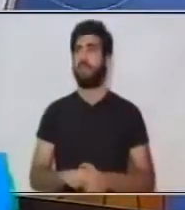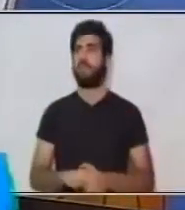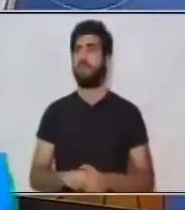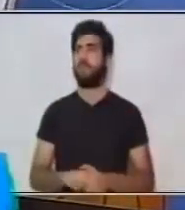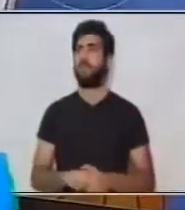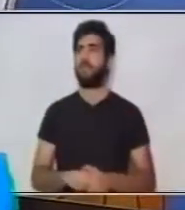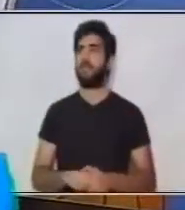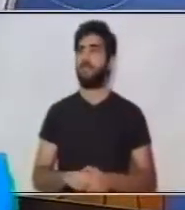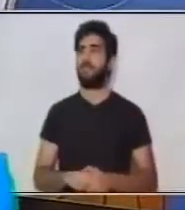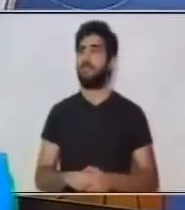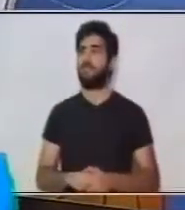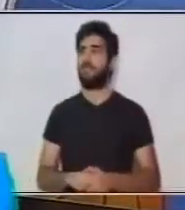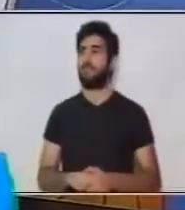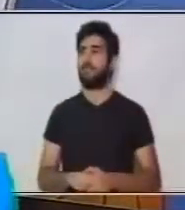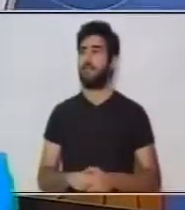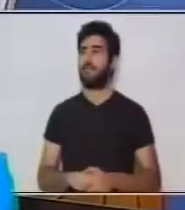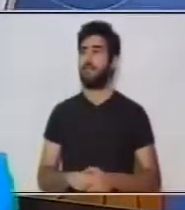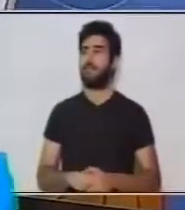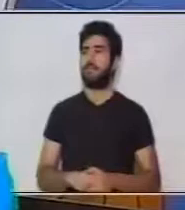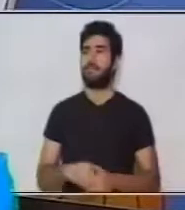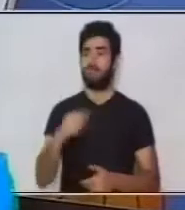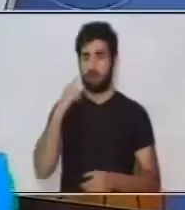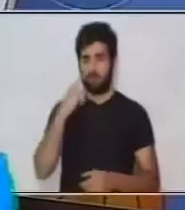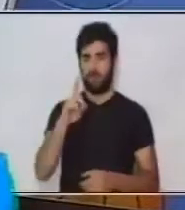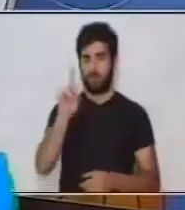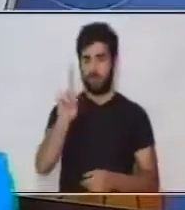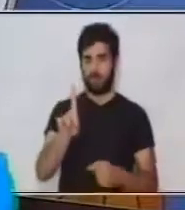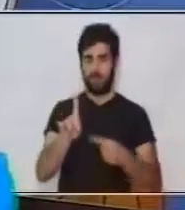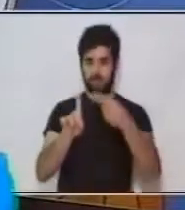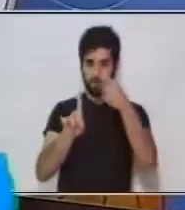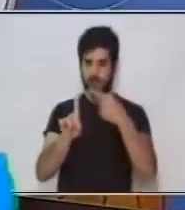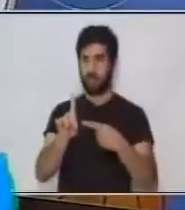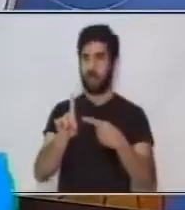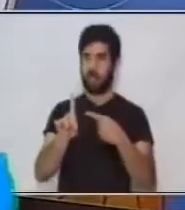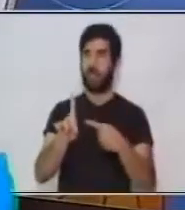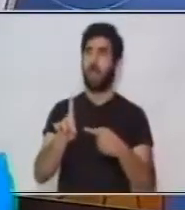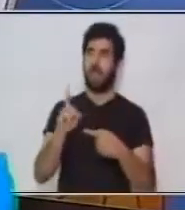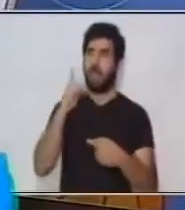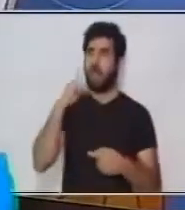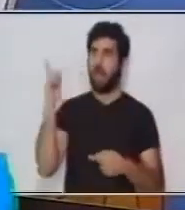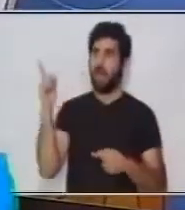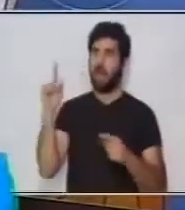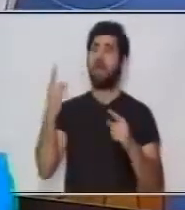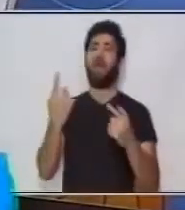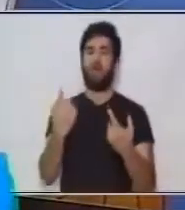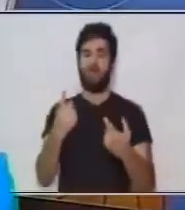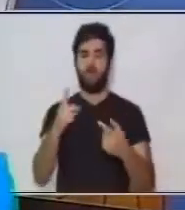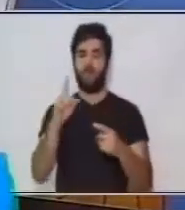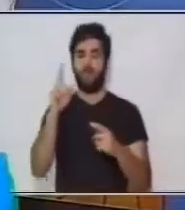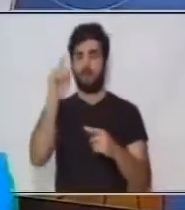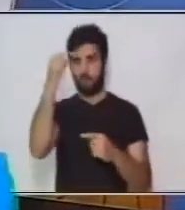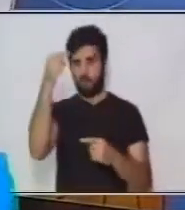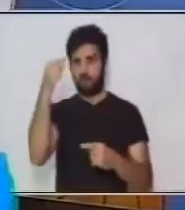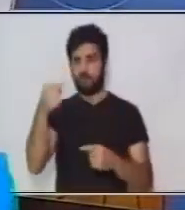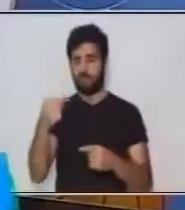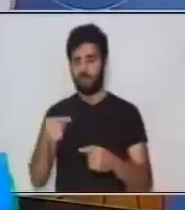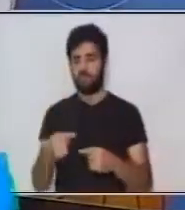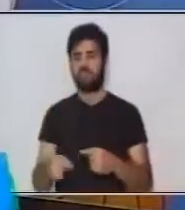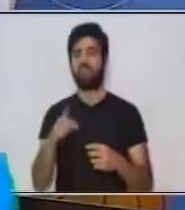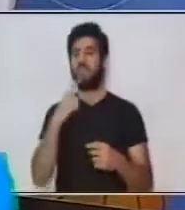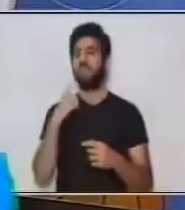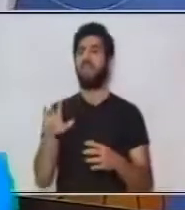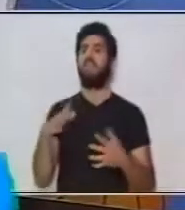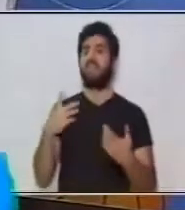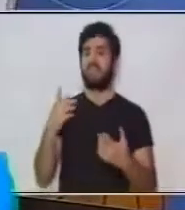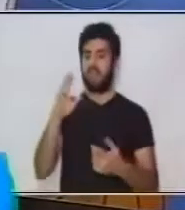aprendimos. En el inciso 1 será una recta, un segmento, un rayo, un ángulo recto,